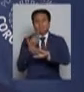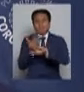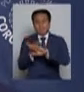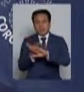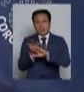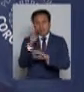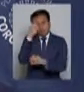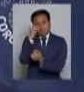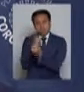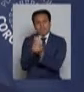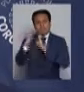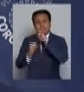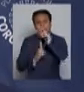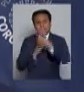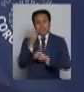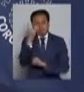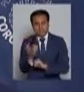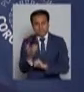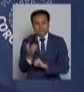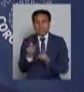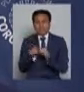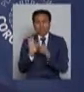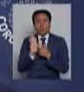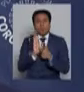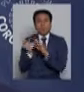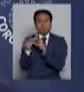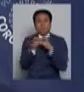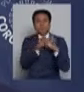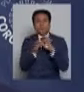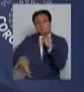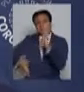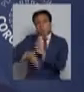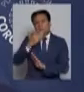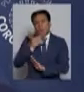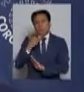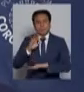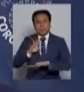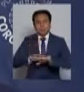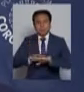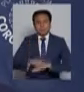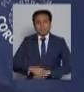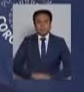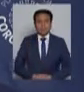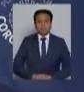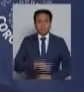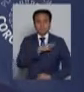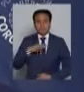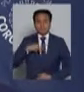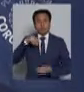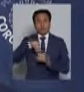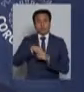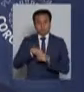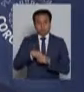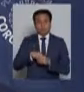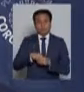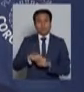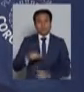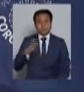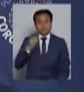en las comisarías virtuales, exponiendo cuáles son los motivos por los que necesita este permiso. El señor ministro del Interior, que estaba en